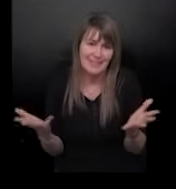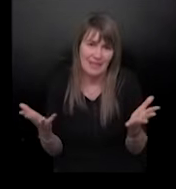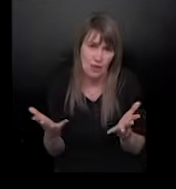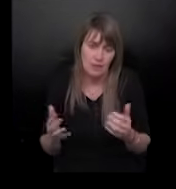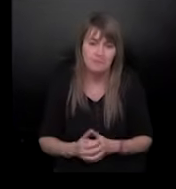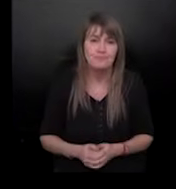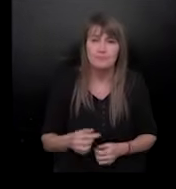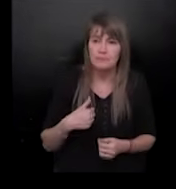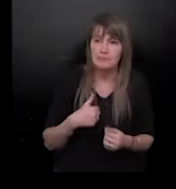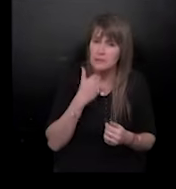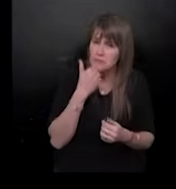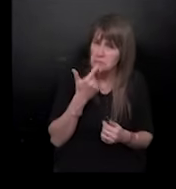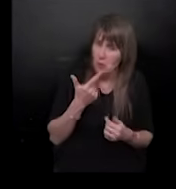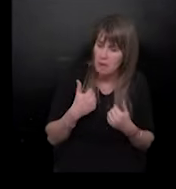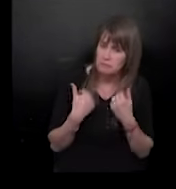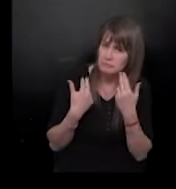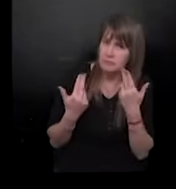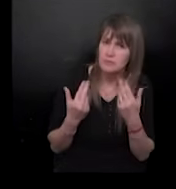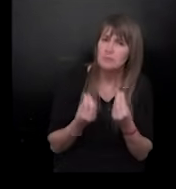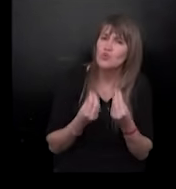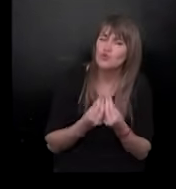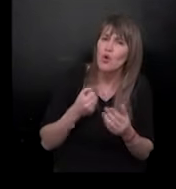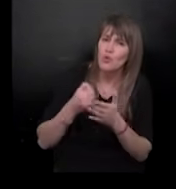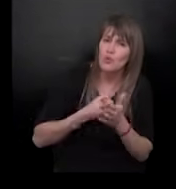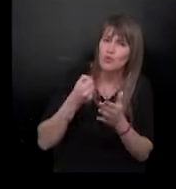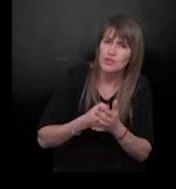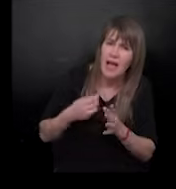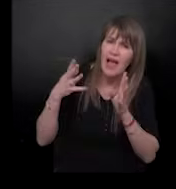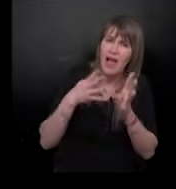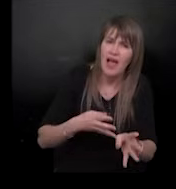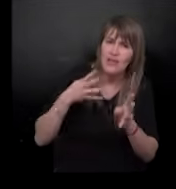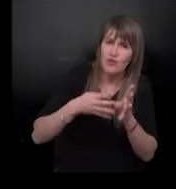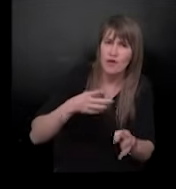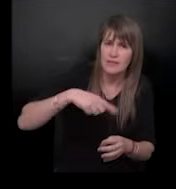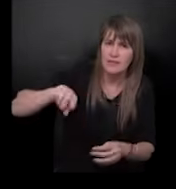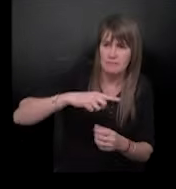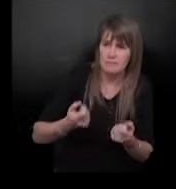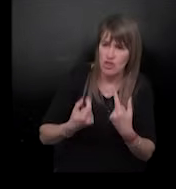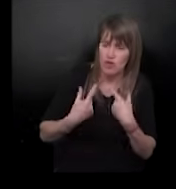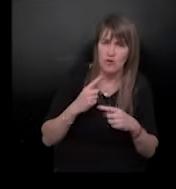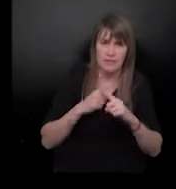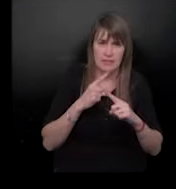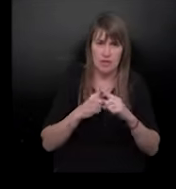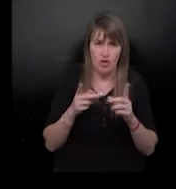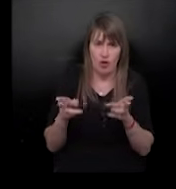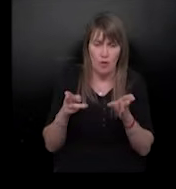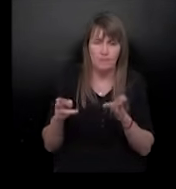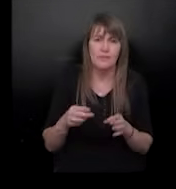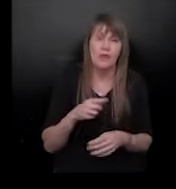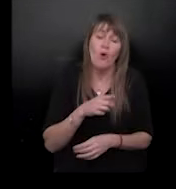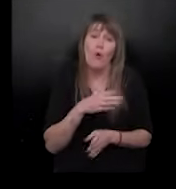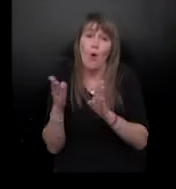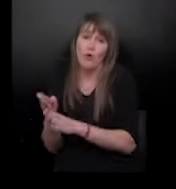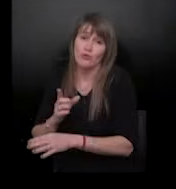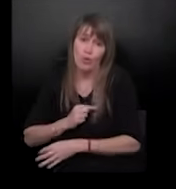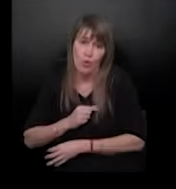inhibe el pudor hacia tantos y tantos luchadores y luchadoras que nos deparó el siglo. Y ese otro tópico tan doloroso en la